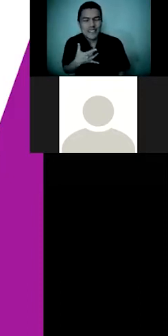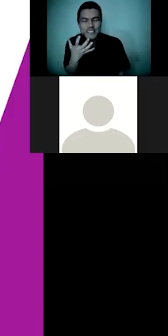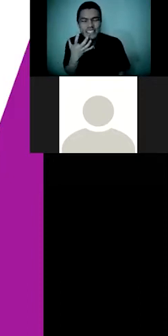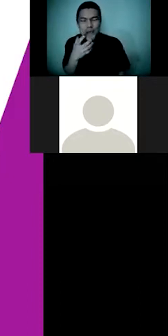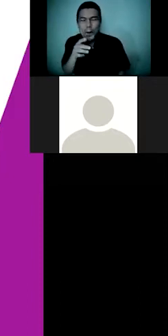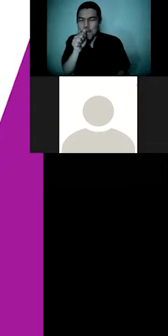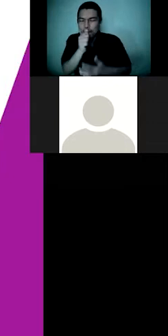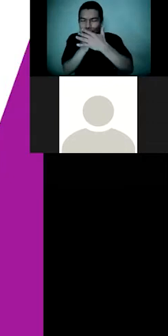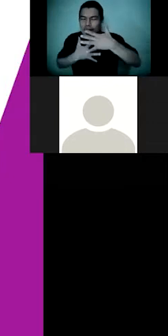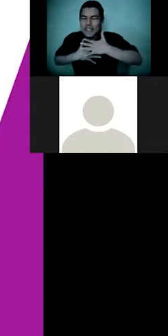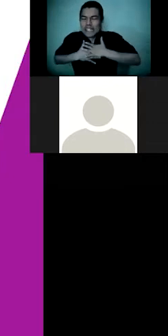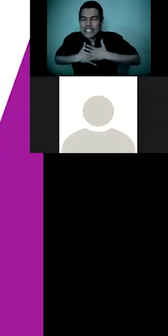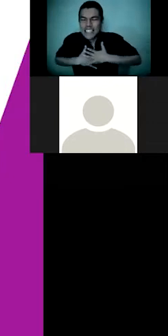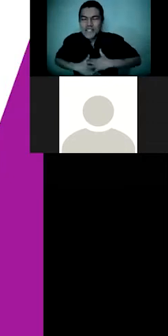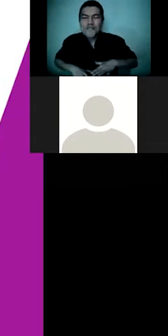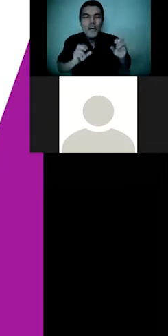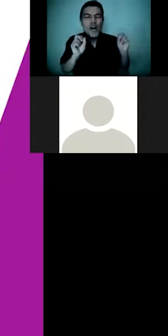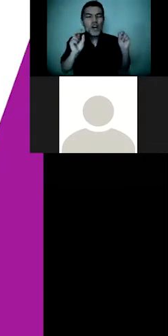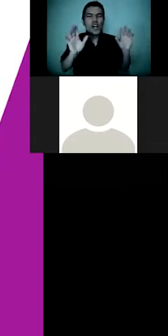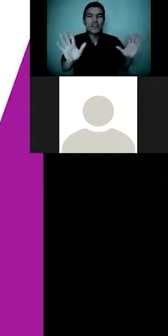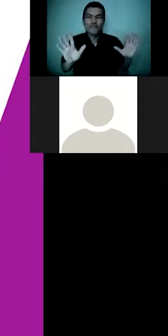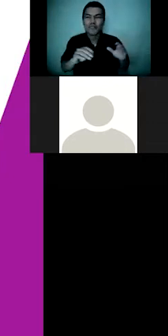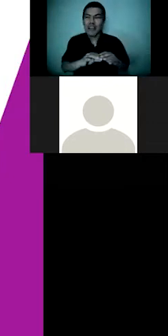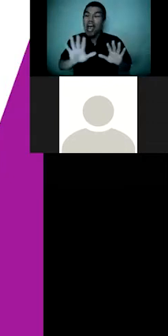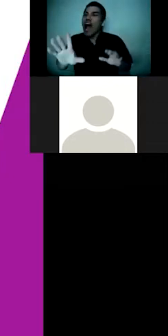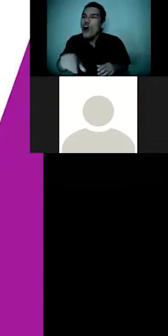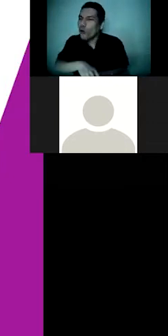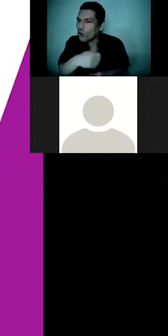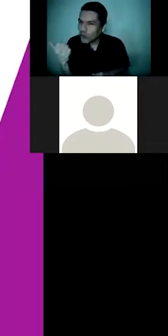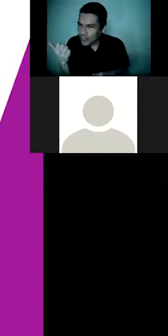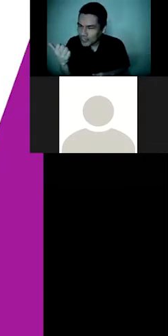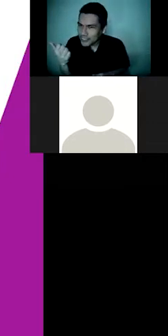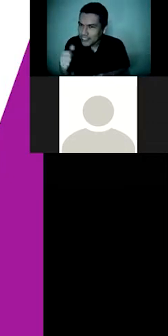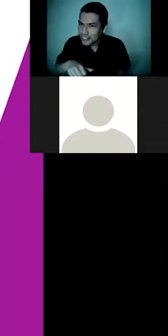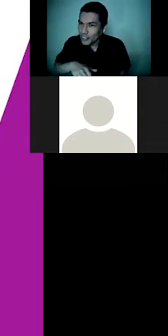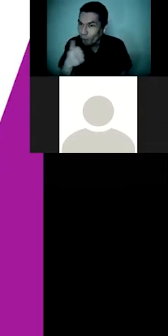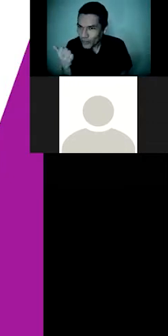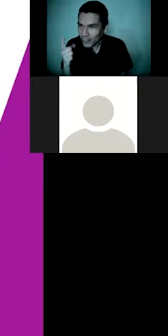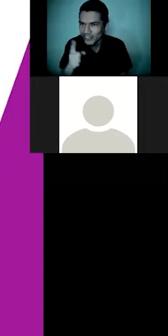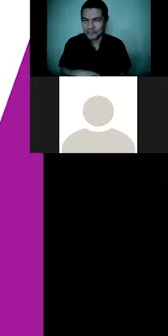podía entender eso, de verdad. Me molesta mucho. Mucha paciencia tuve que tener, respiré profundo.